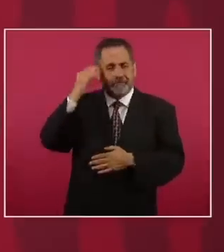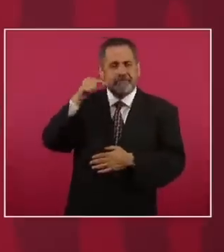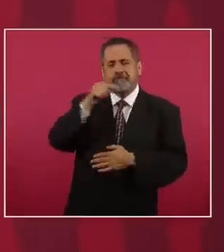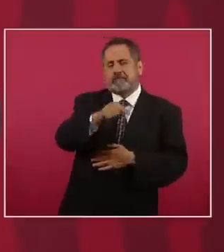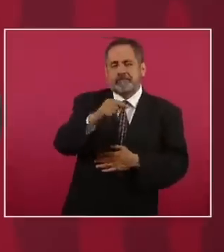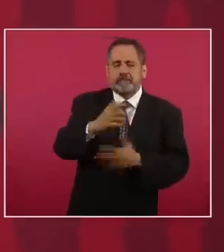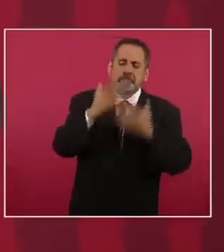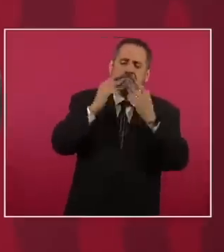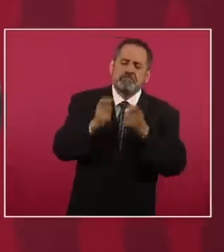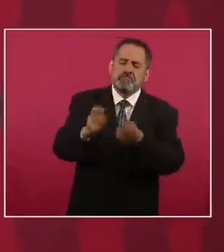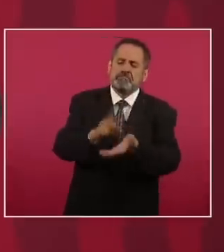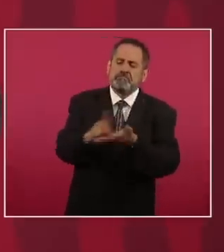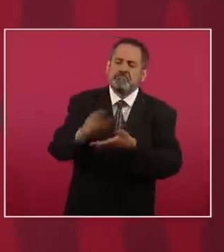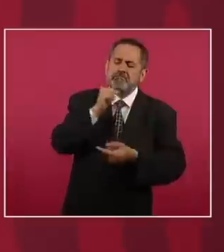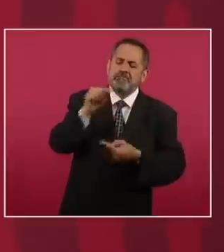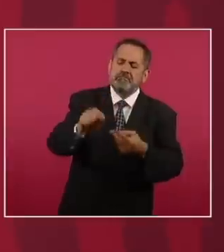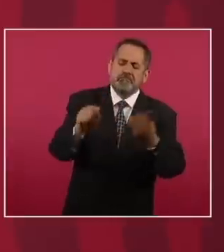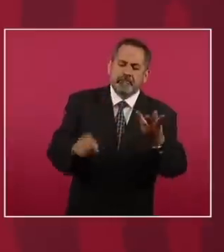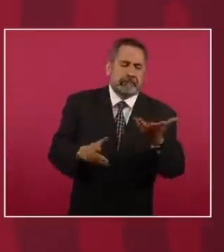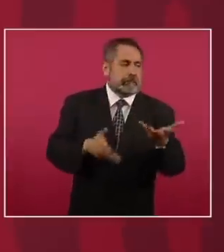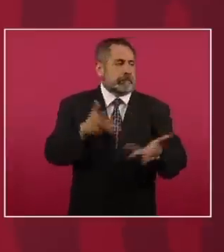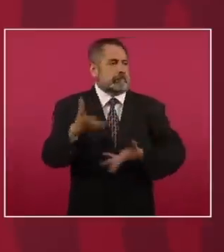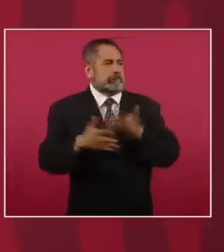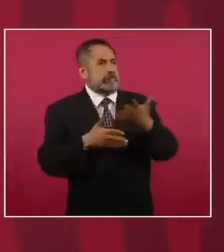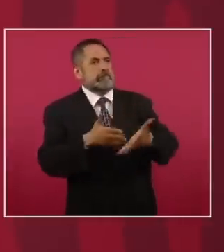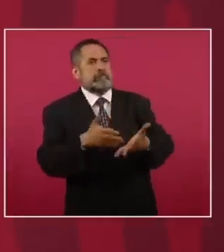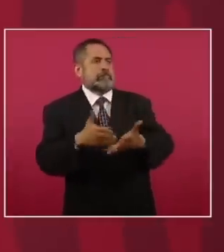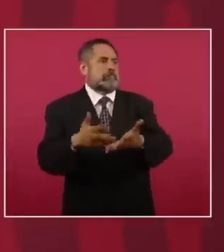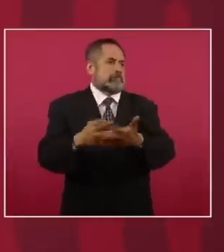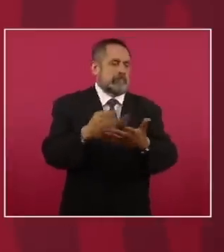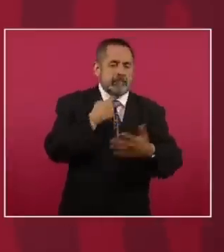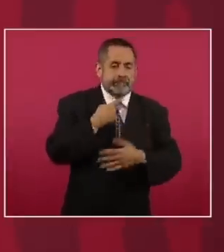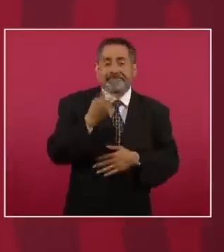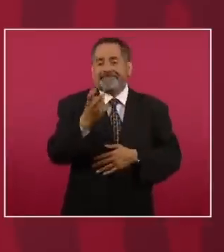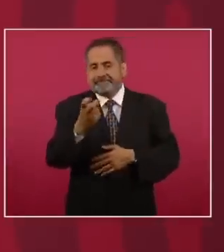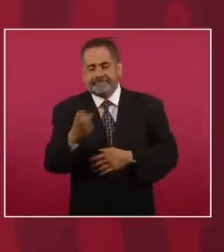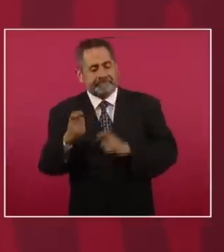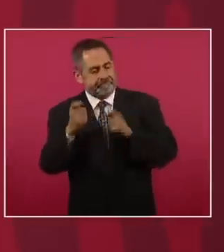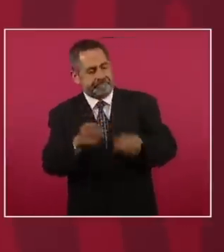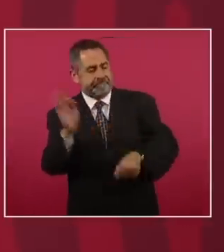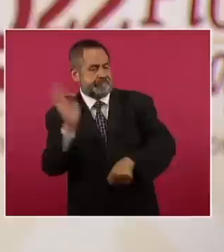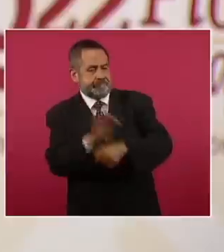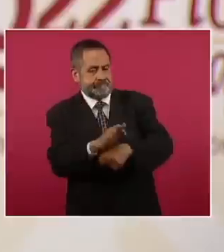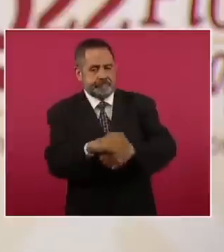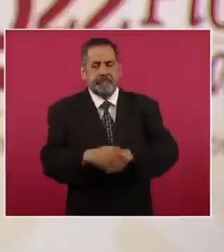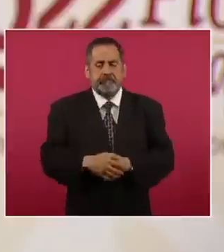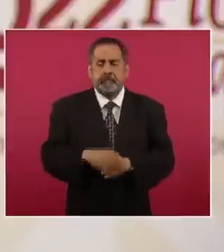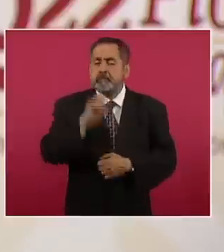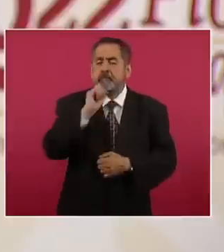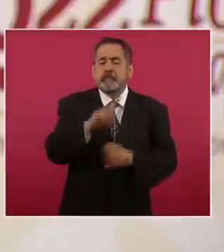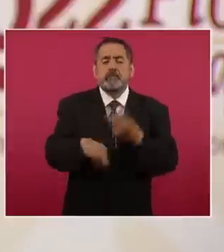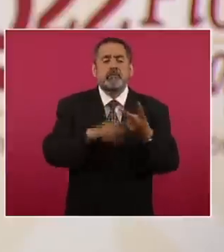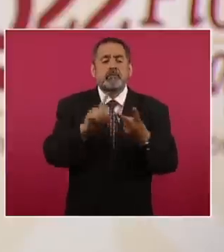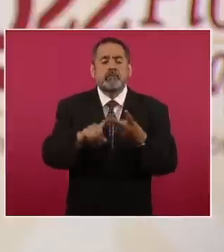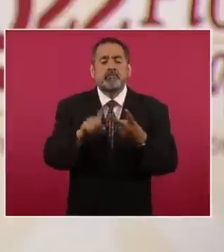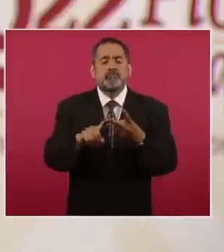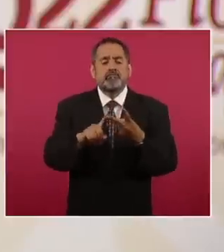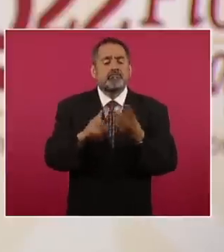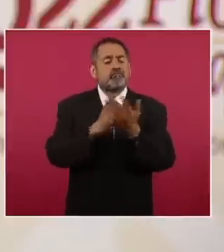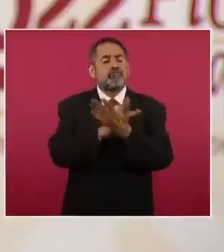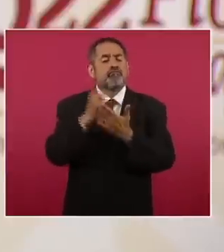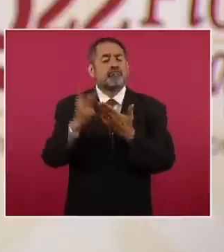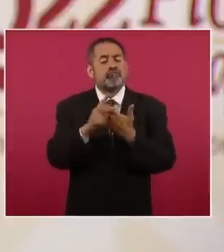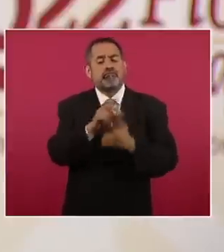derechos y por consiguiente tienen todo en contra. También estamos trabajando en paralelo un programa de